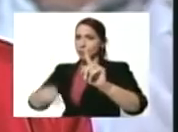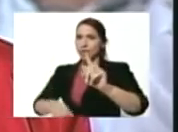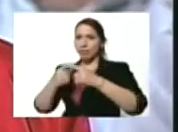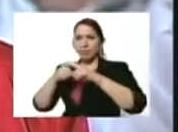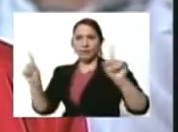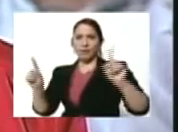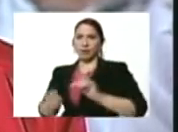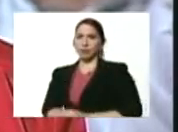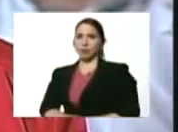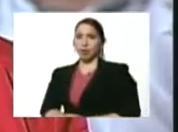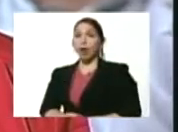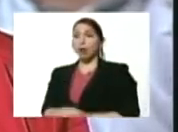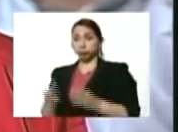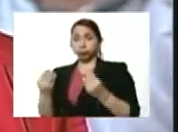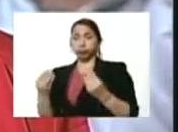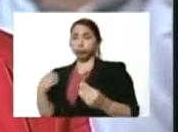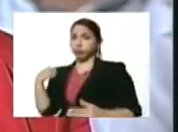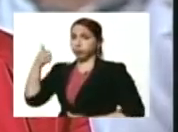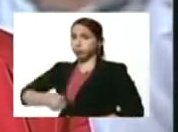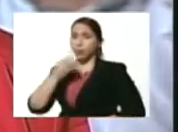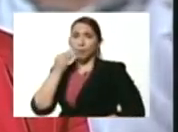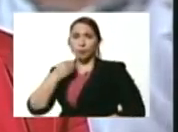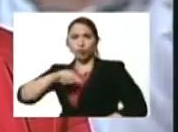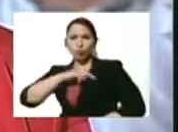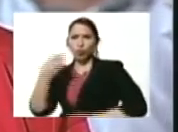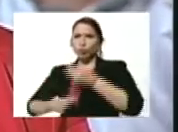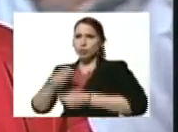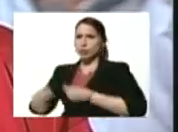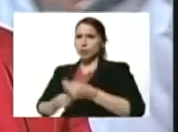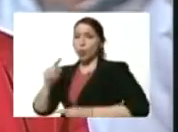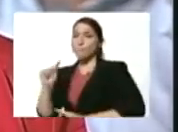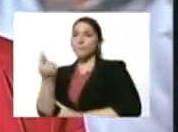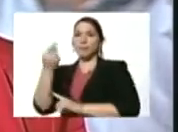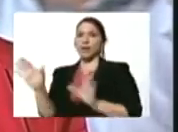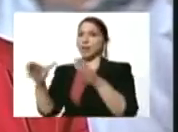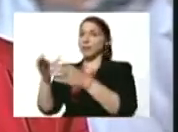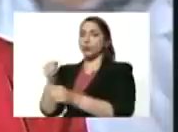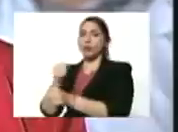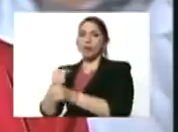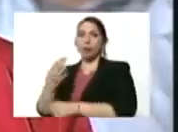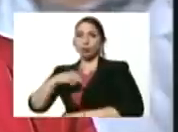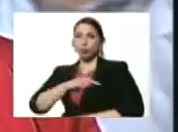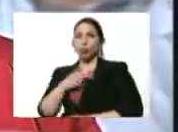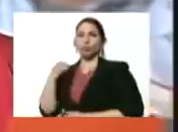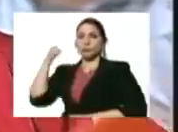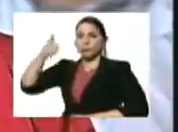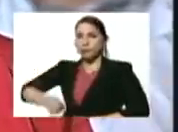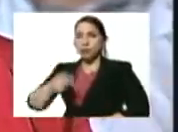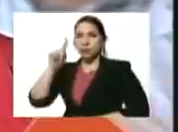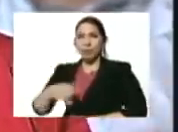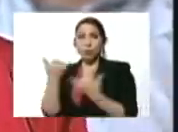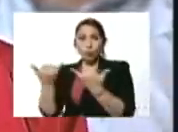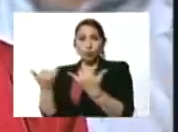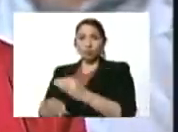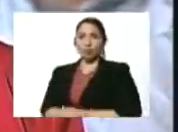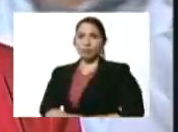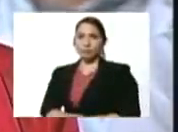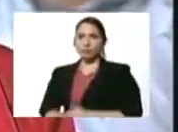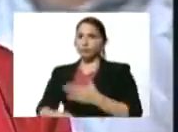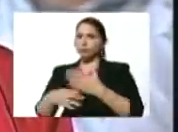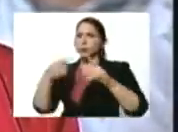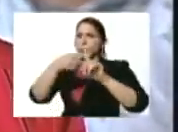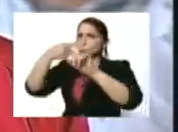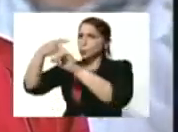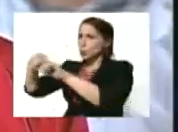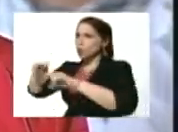función de esas experiencias, presidente, lo que hicimos con este primer equipo de trabajo que usted ha ido convocando y al cual se le ha ido sumando